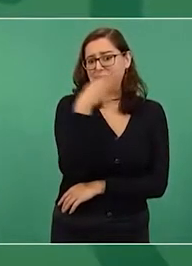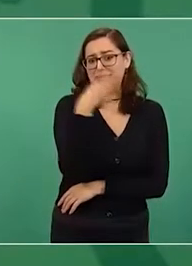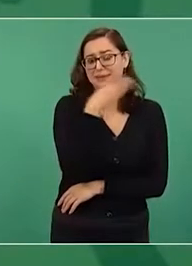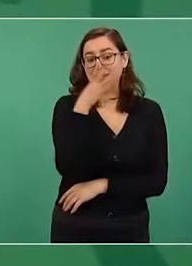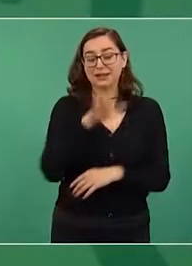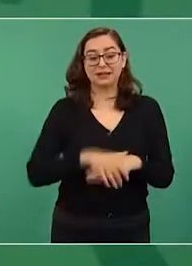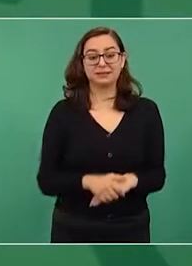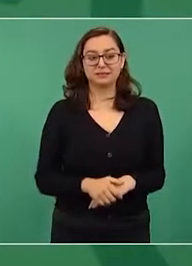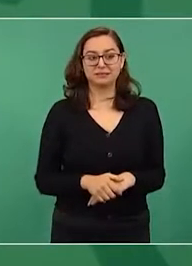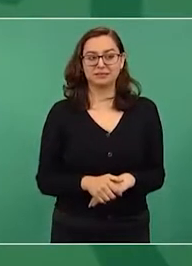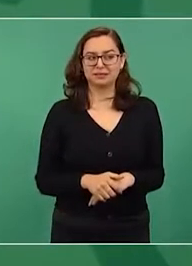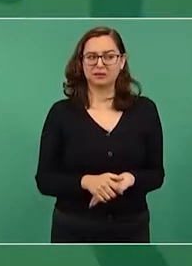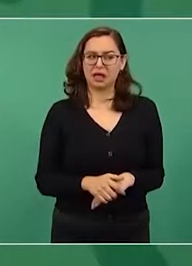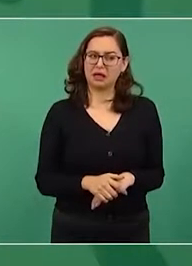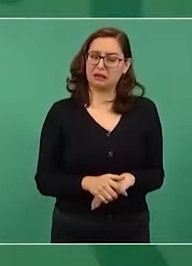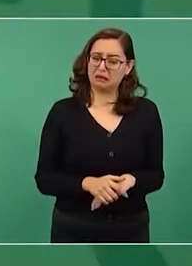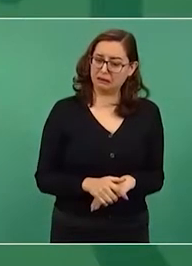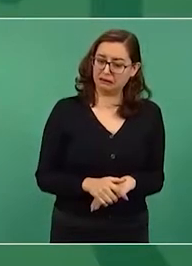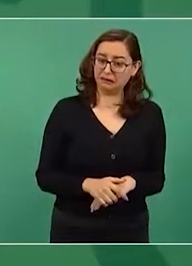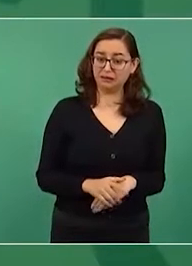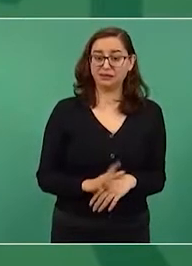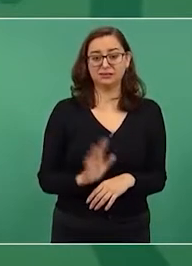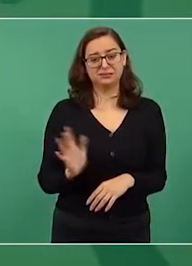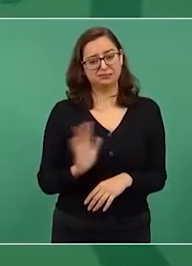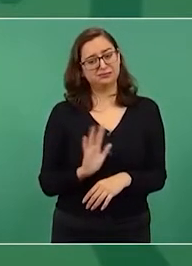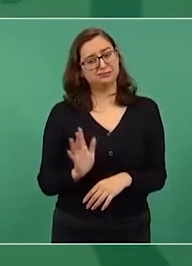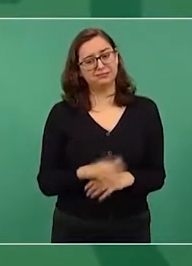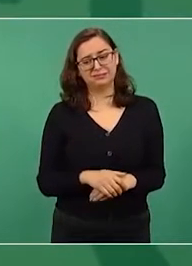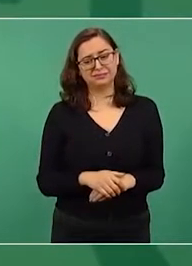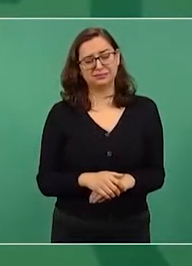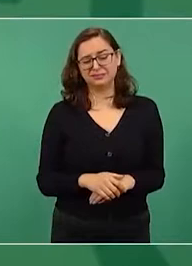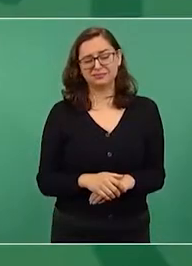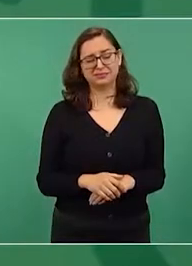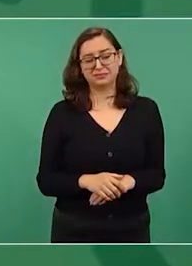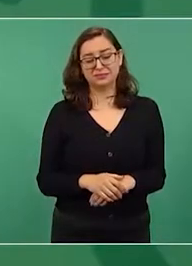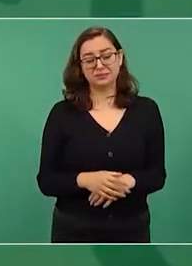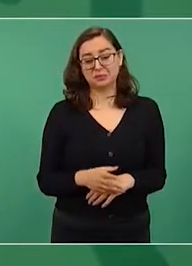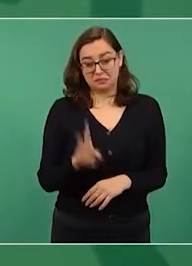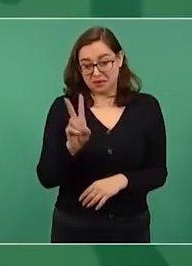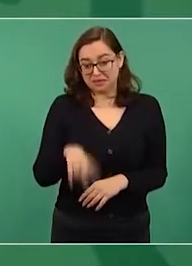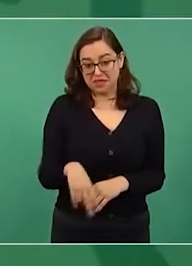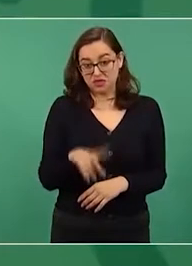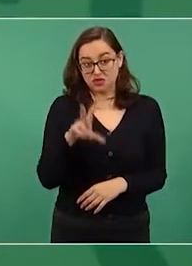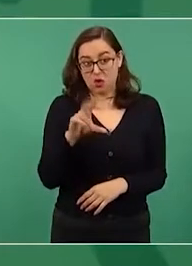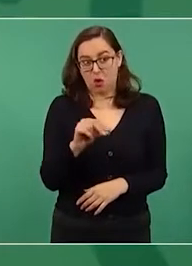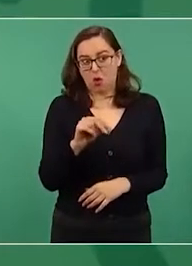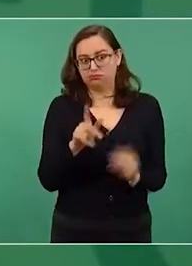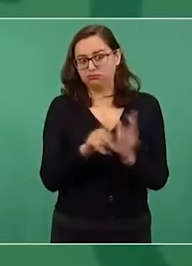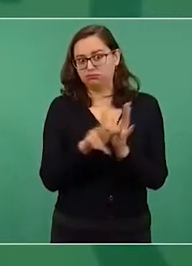cuando tampoco es la panacea.